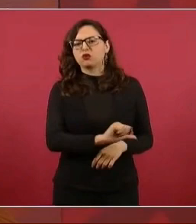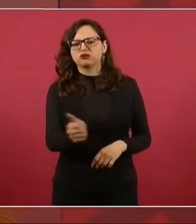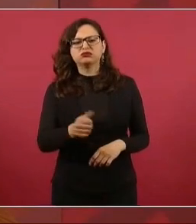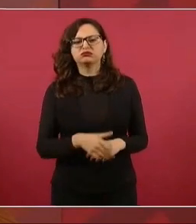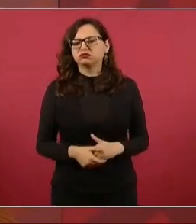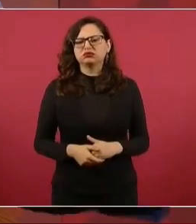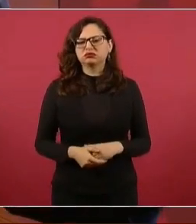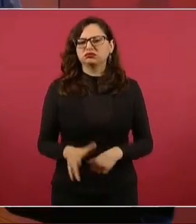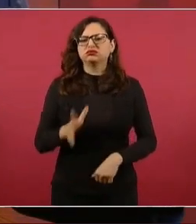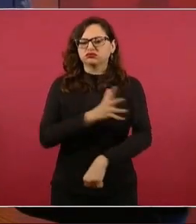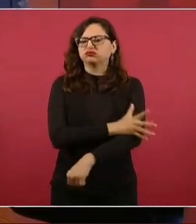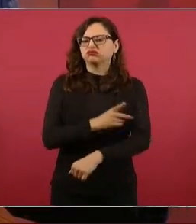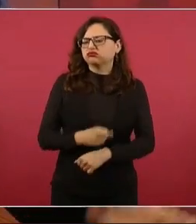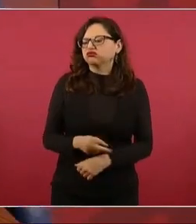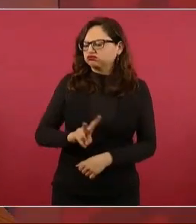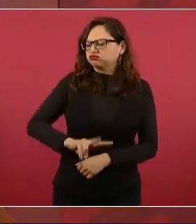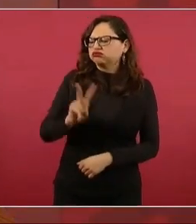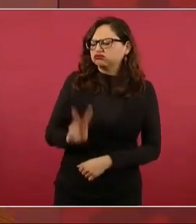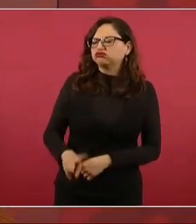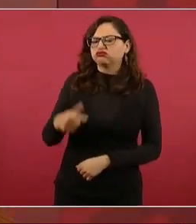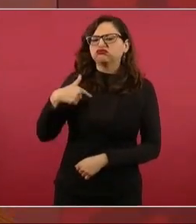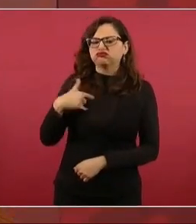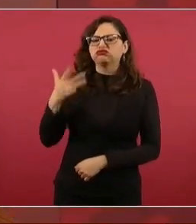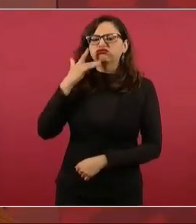Si ustedes me dan a escoger, a ver,